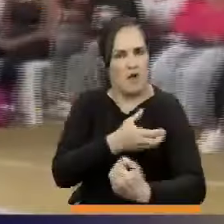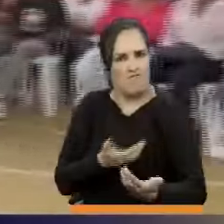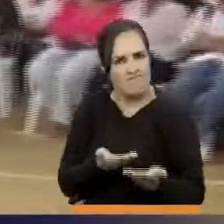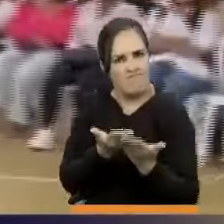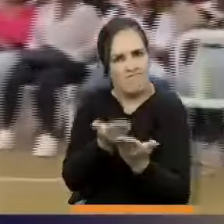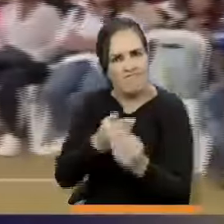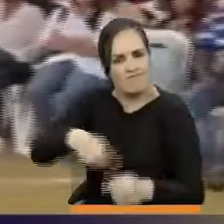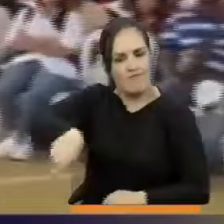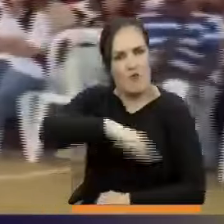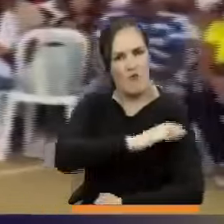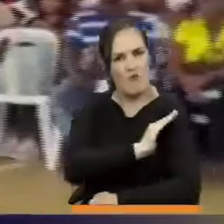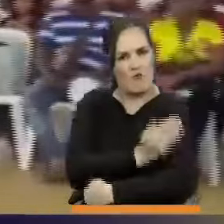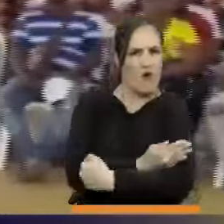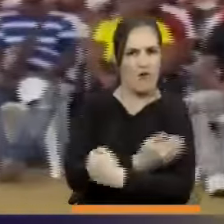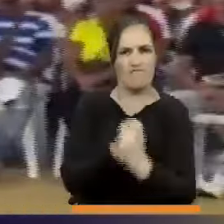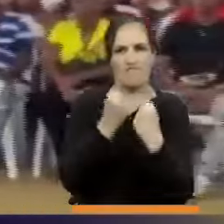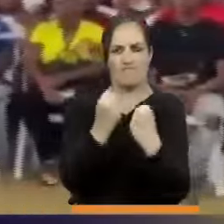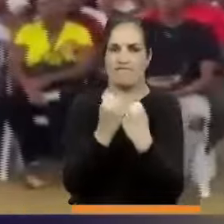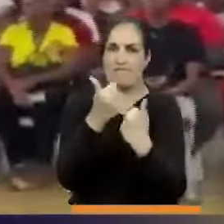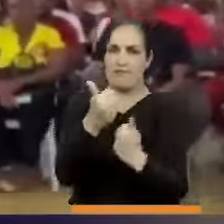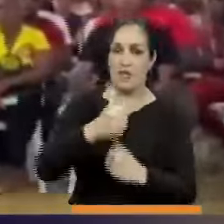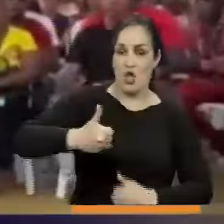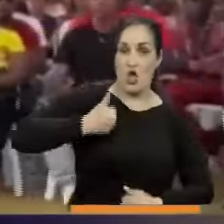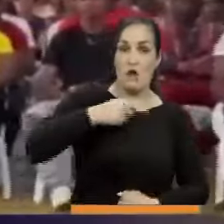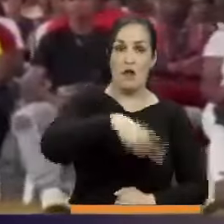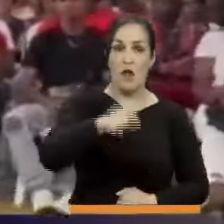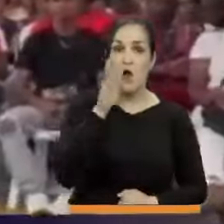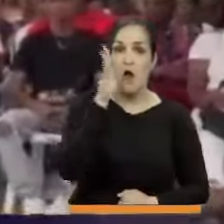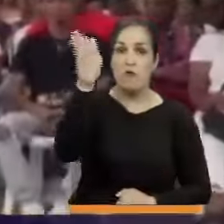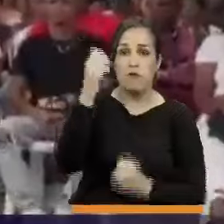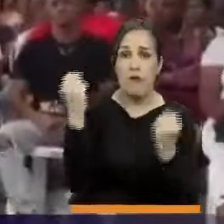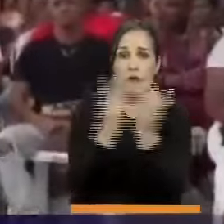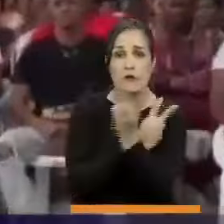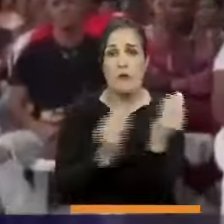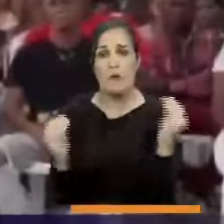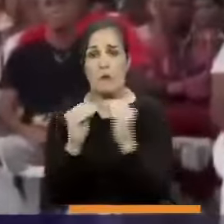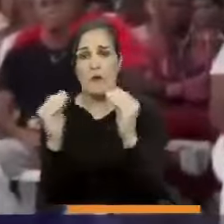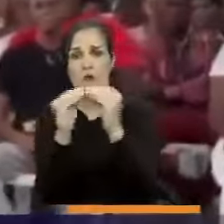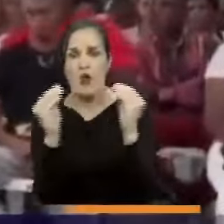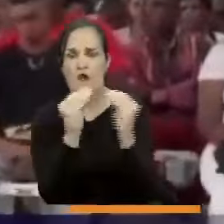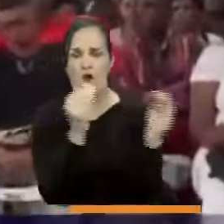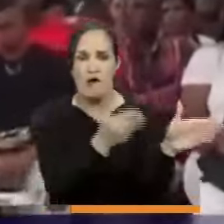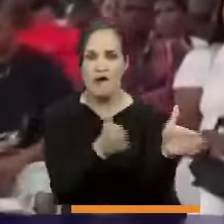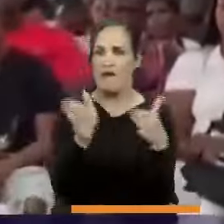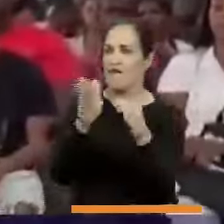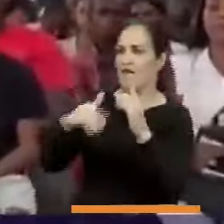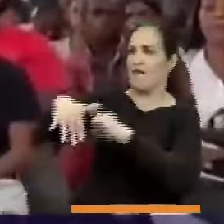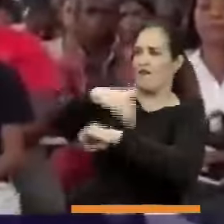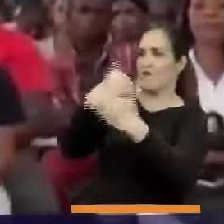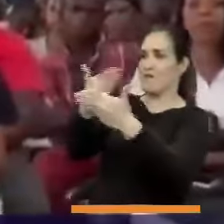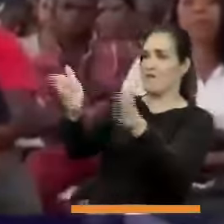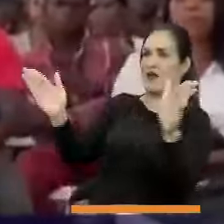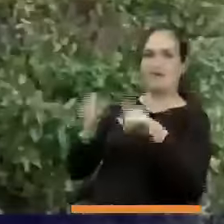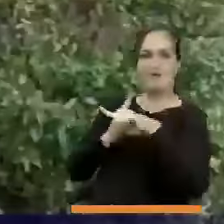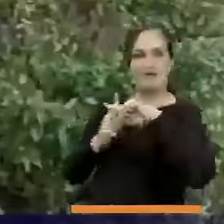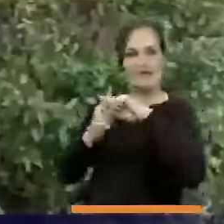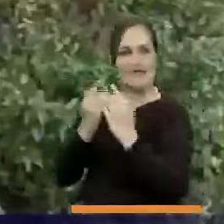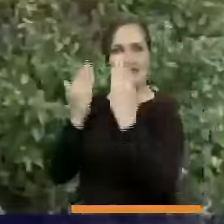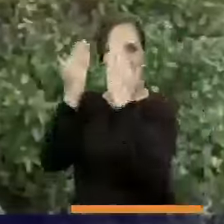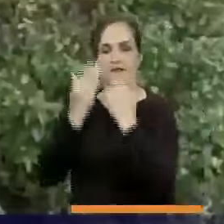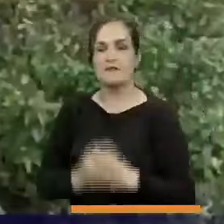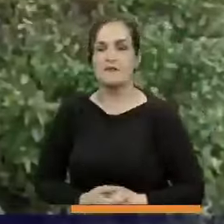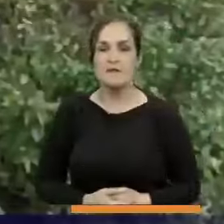de las comunidades y prevenir la reincidencia en la violencia, ofreciendo un panorama amplio con todas sus ventajas. Se